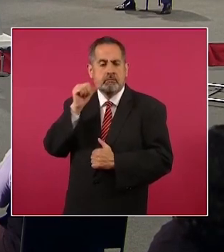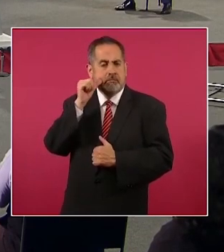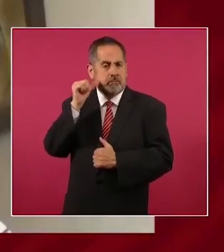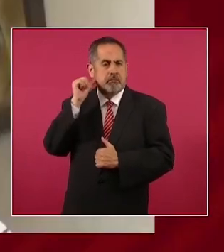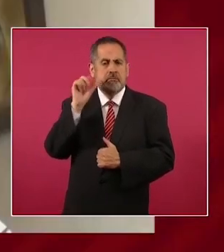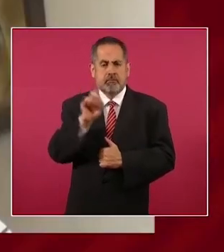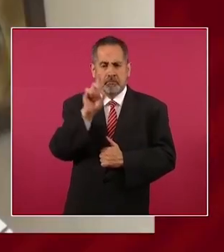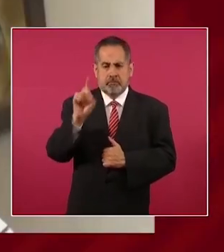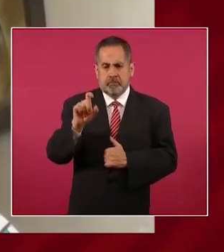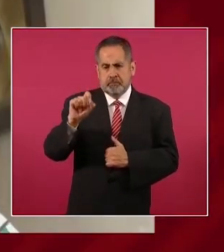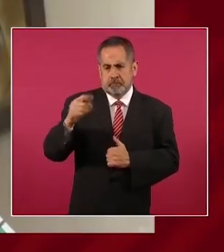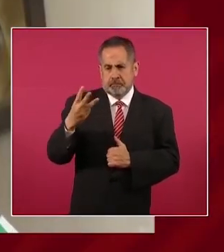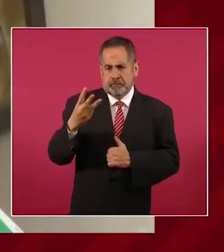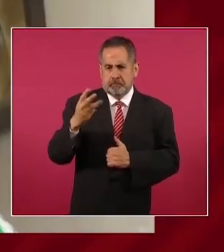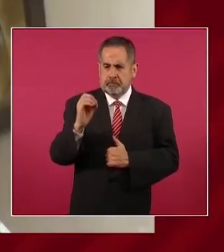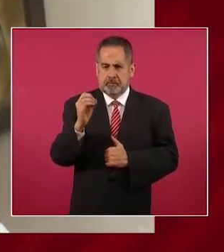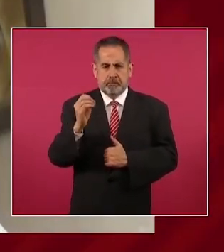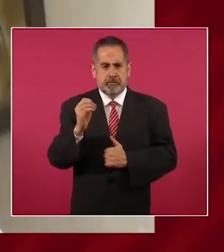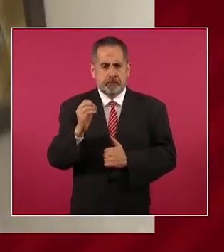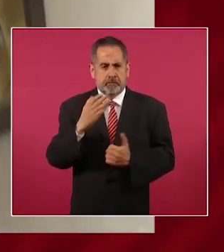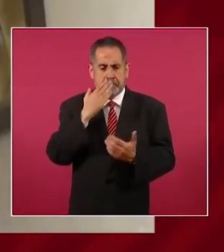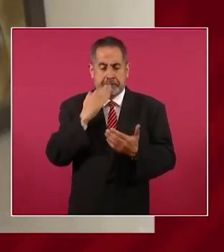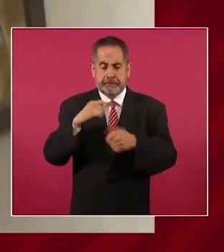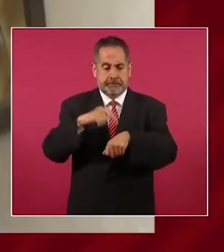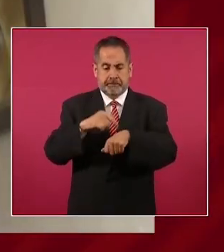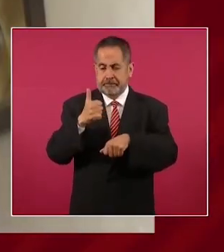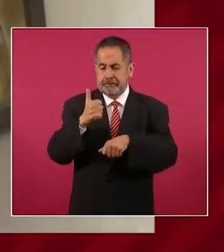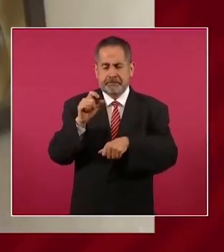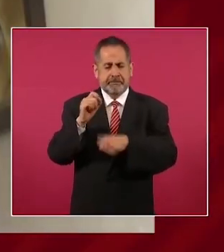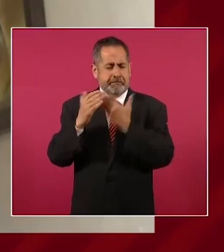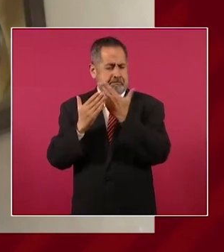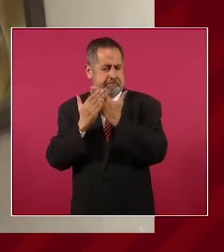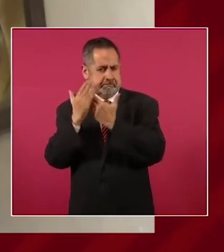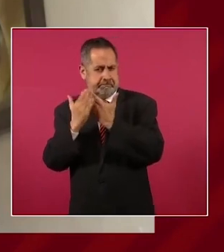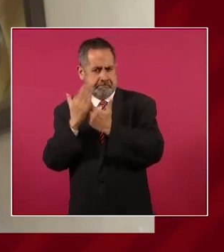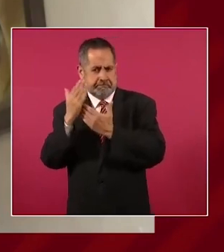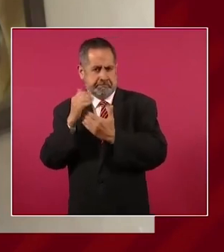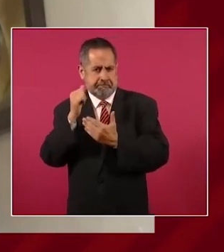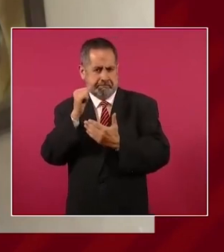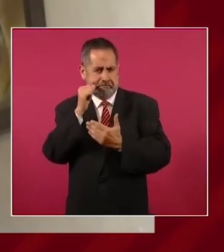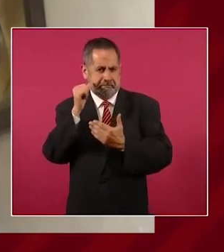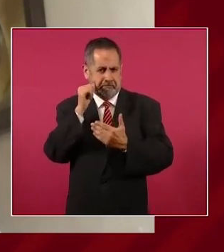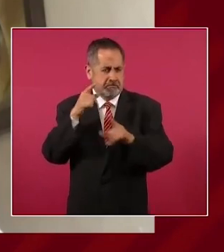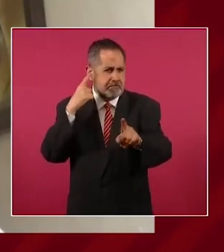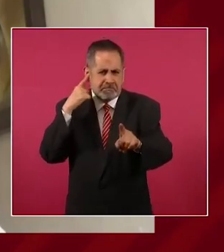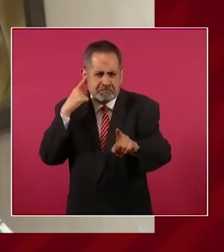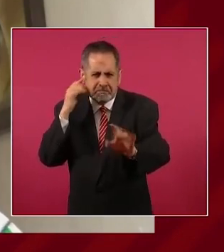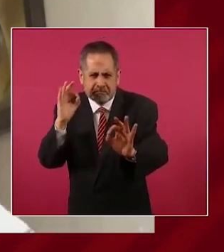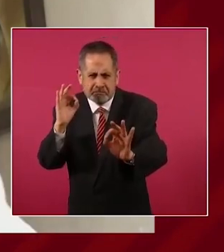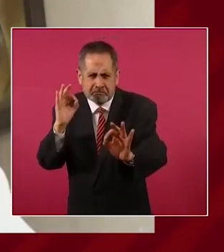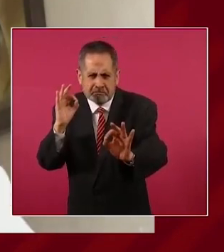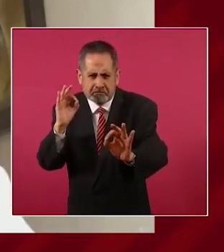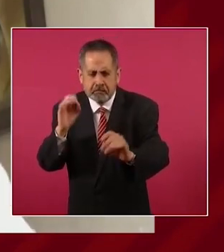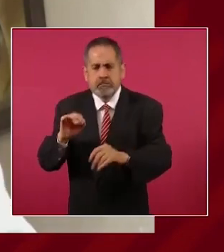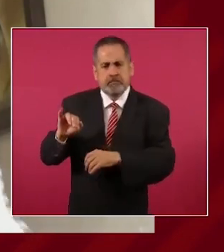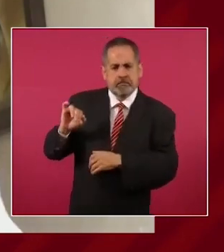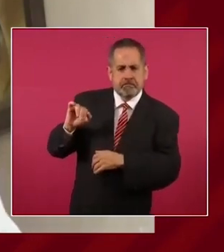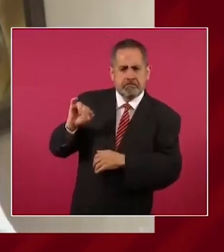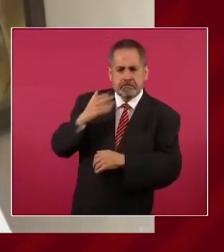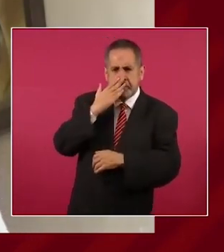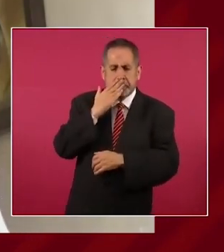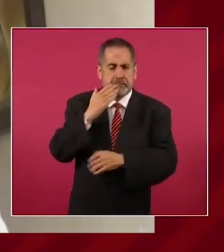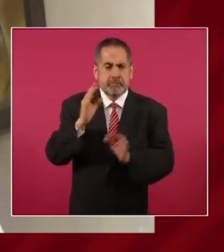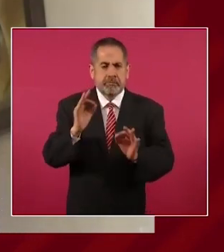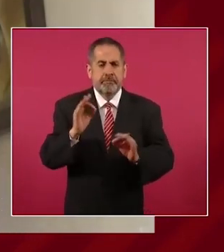domingo 23 de octubre a las 6:20 de la mañana. ¿Sí se escucha? Sí, te escuchamos.